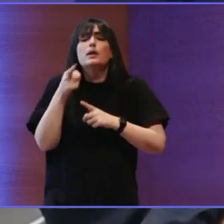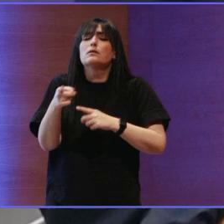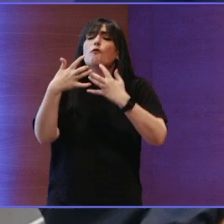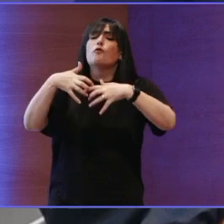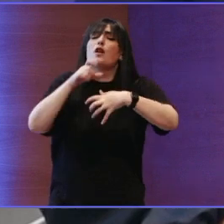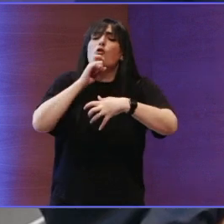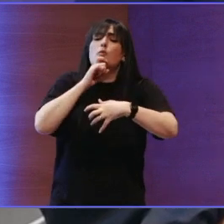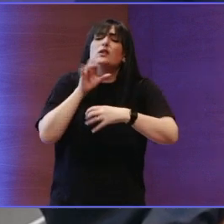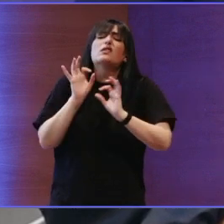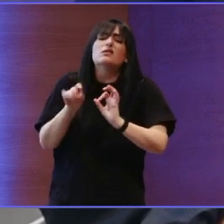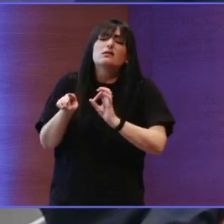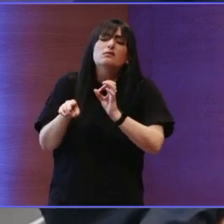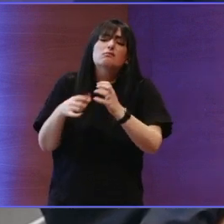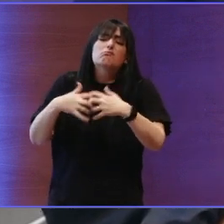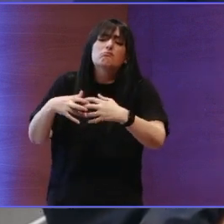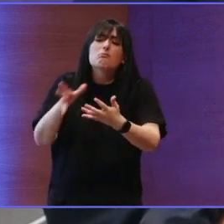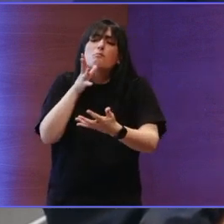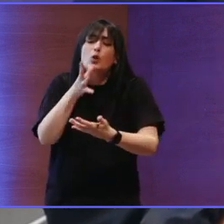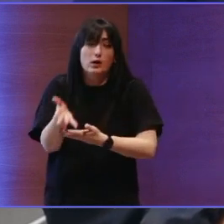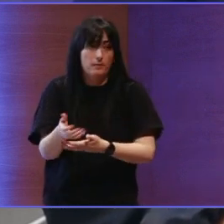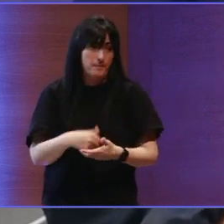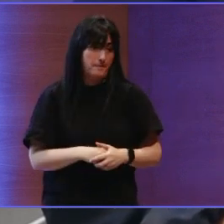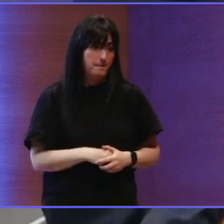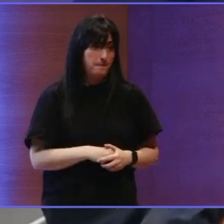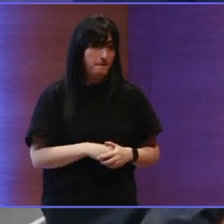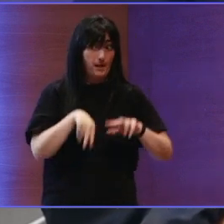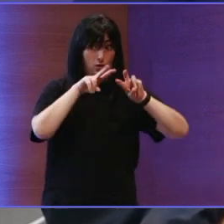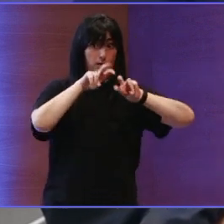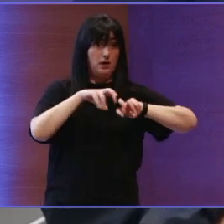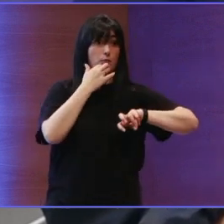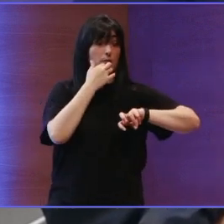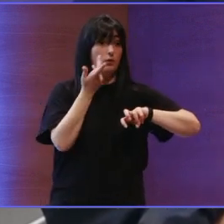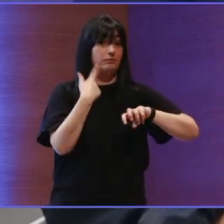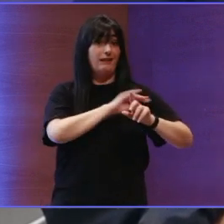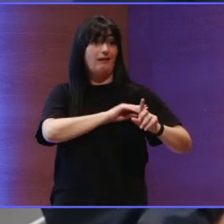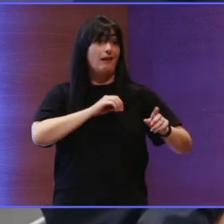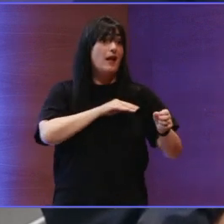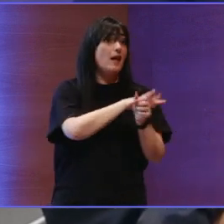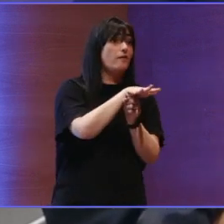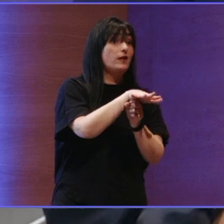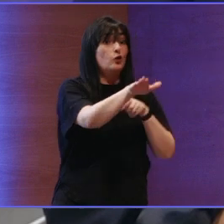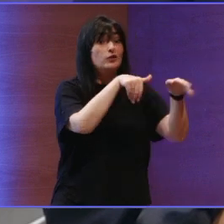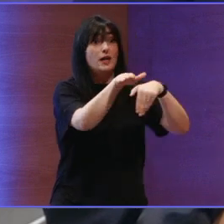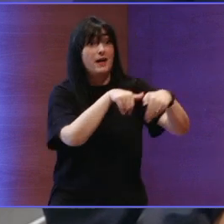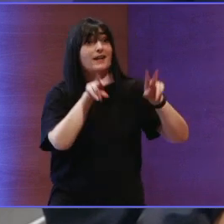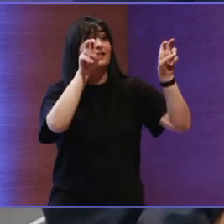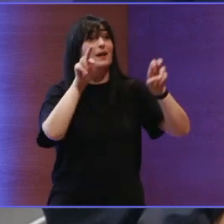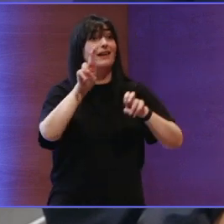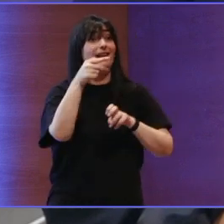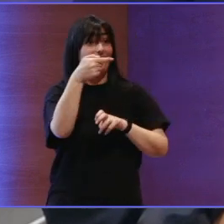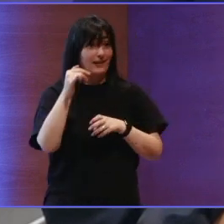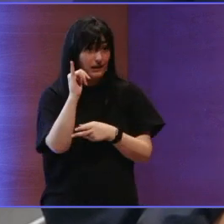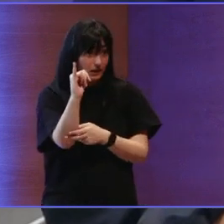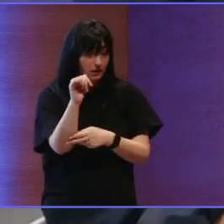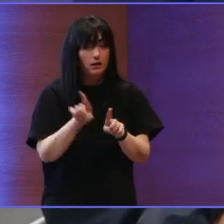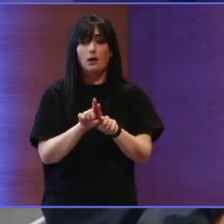funcionan las políticas investigar el efecto llamada de la renta de garantía de ingresos no es no no no no es la